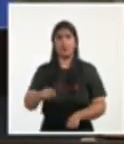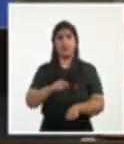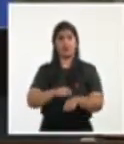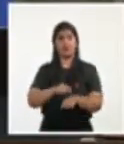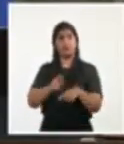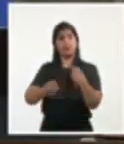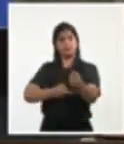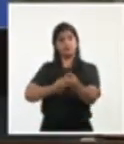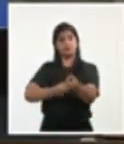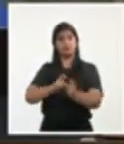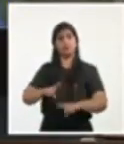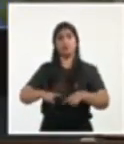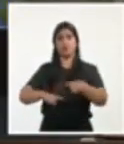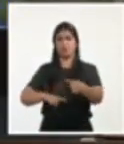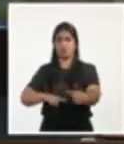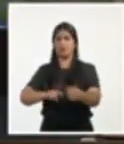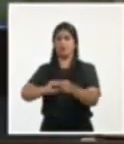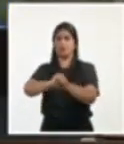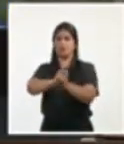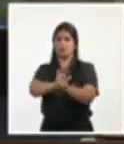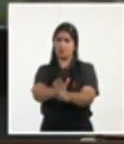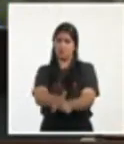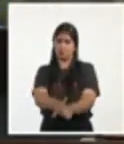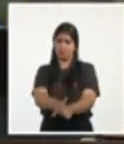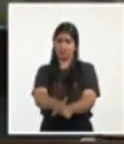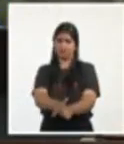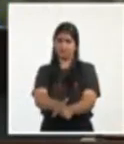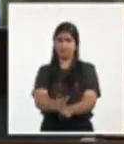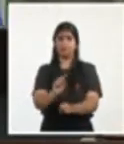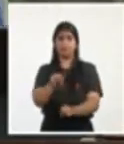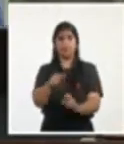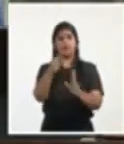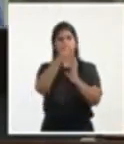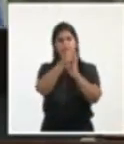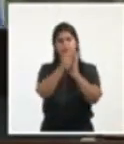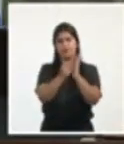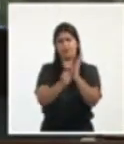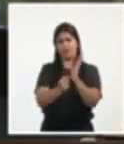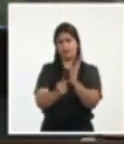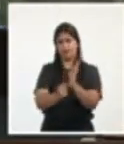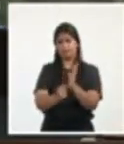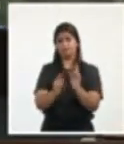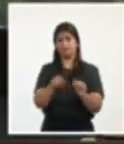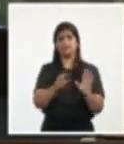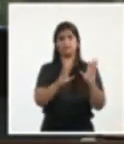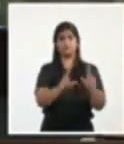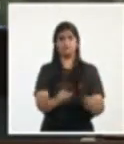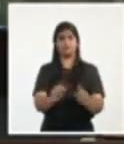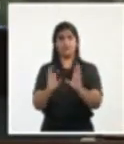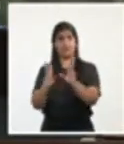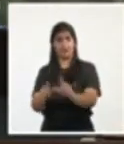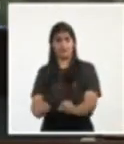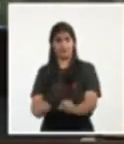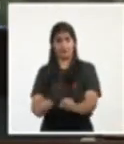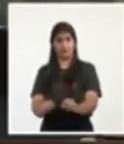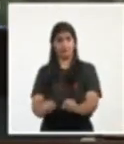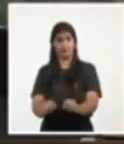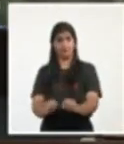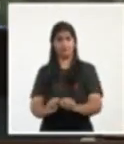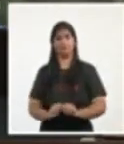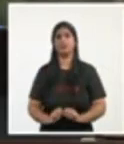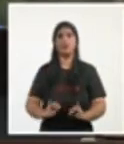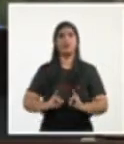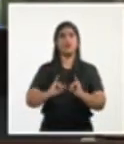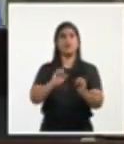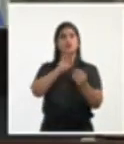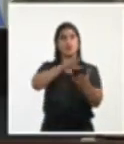diferentes momentos. Y aquí hay varios ámbitos con los que hemos trabajado la estadística. Están los modelos matemáticos que nos han